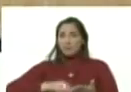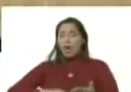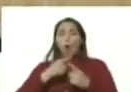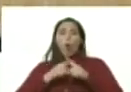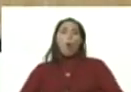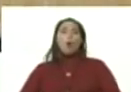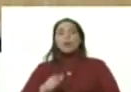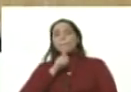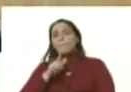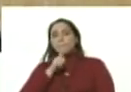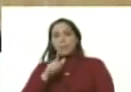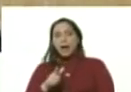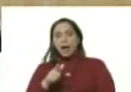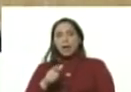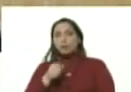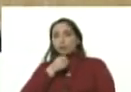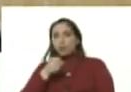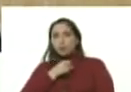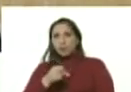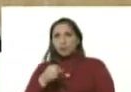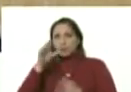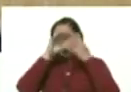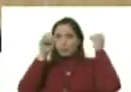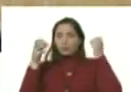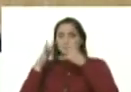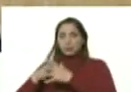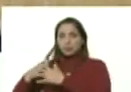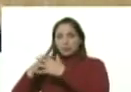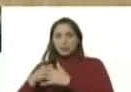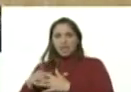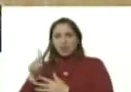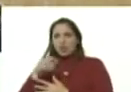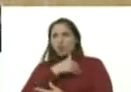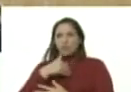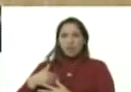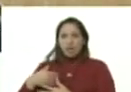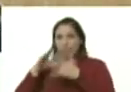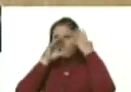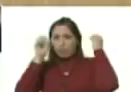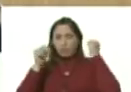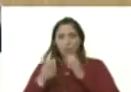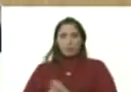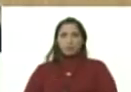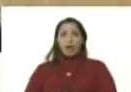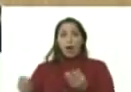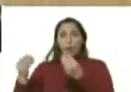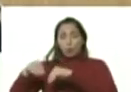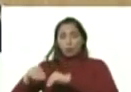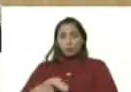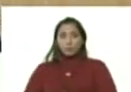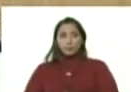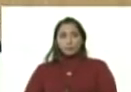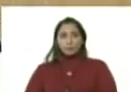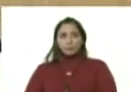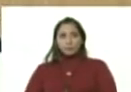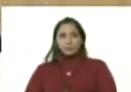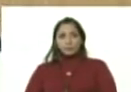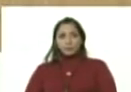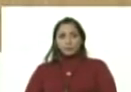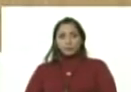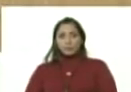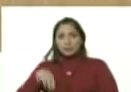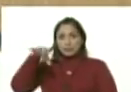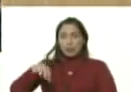la diplomacia de los Estados Unidos. Se niegan a la diplomacia este acuerdo de Estado